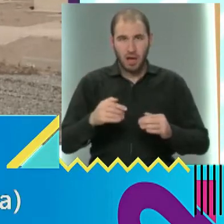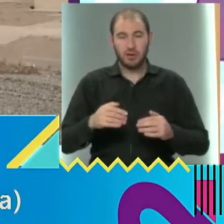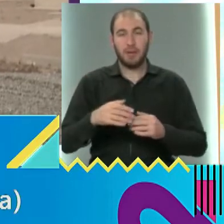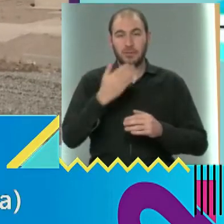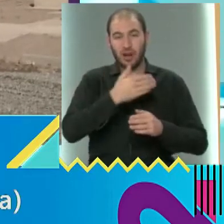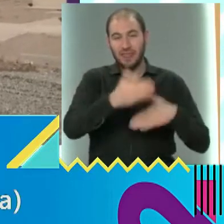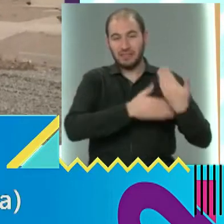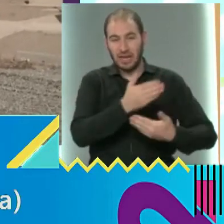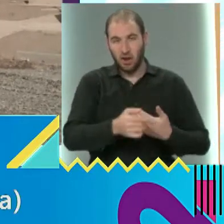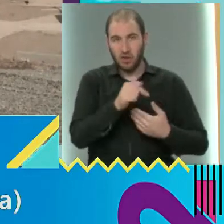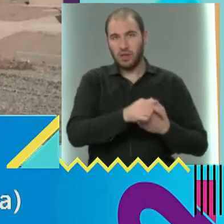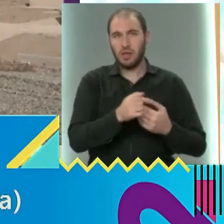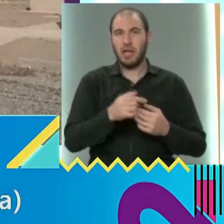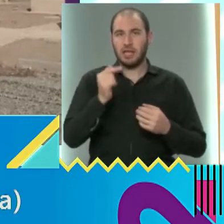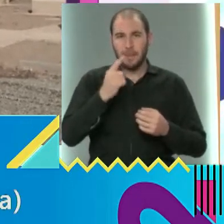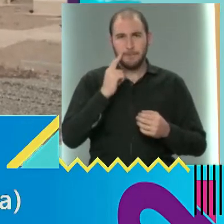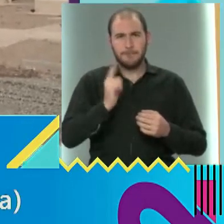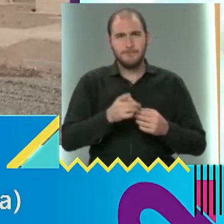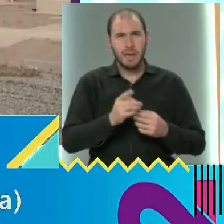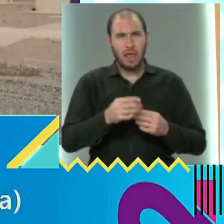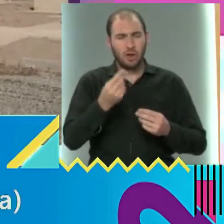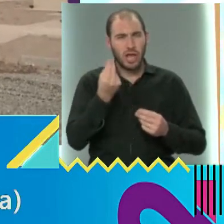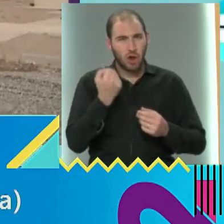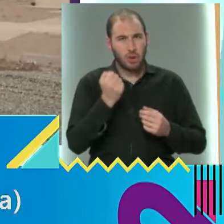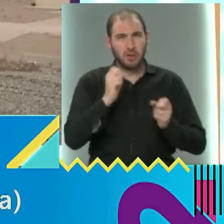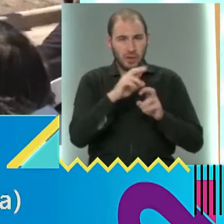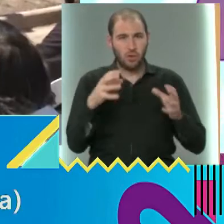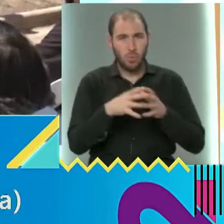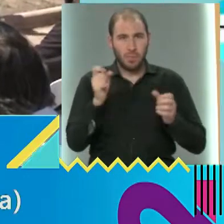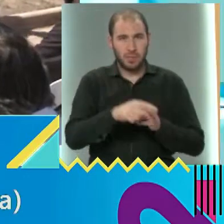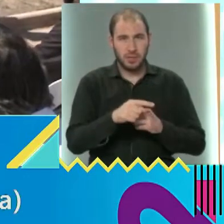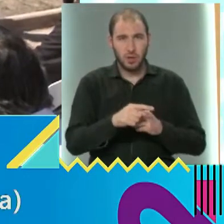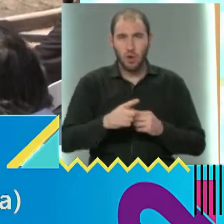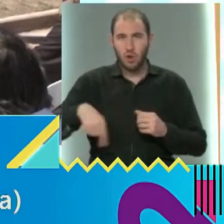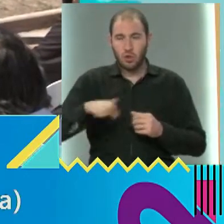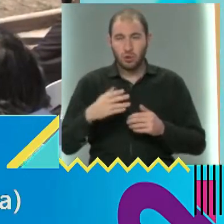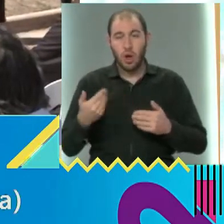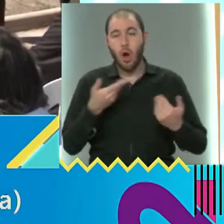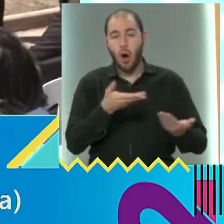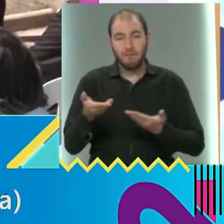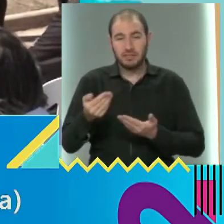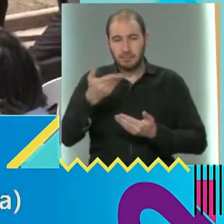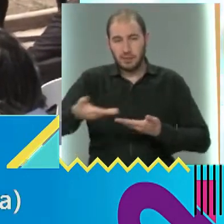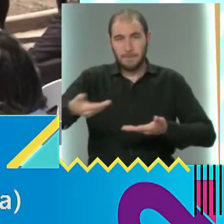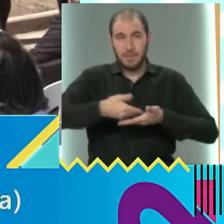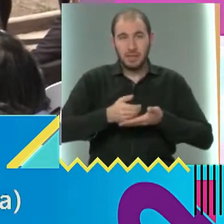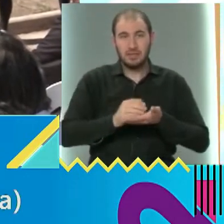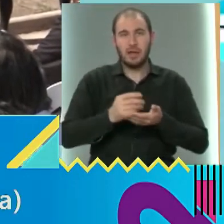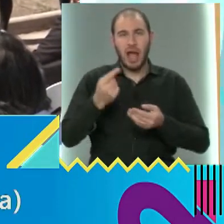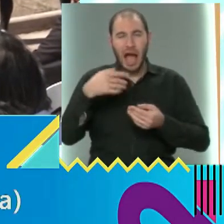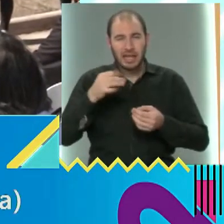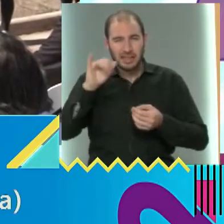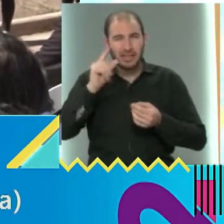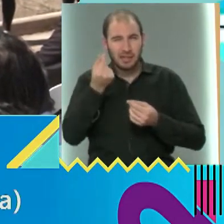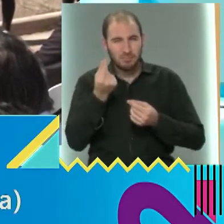de los desarrolladores y que tienen un alto riesgo financiero por parte de los mismos, podamos acercar la oferta a la demanda subsidiando algo de la